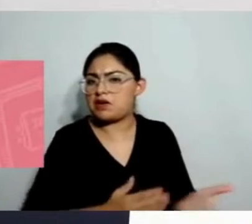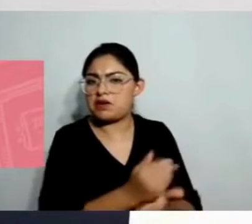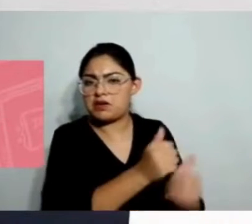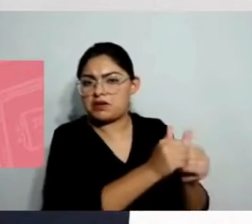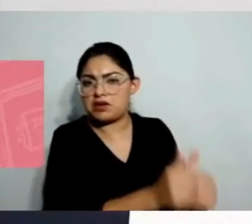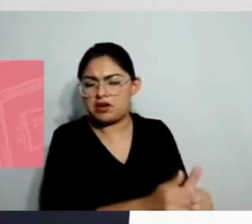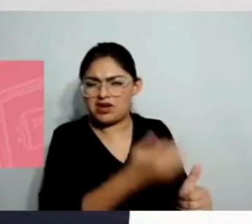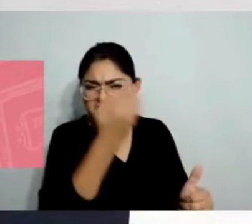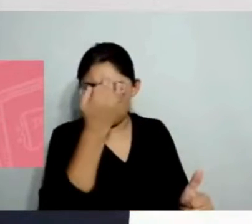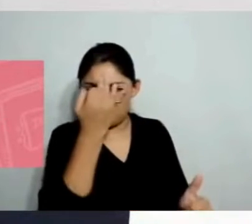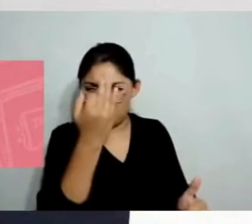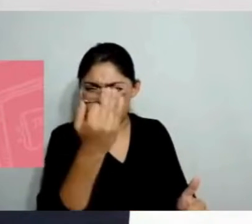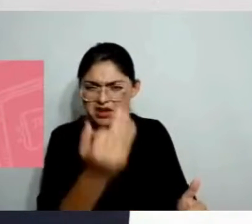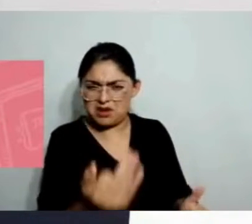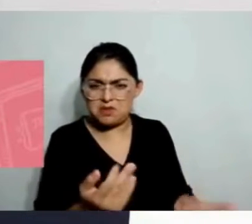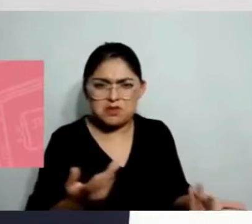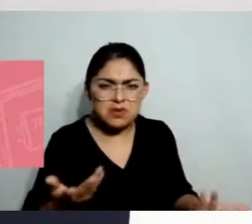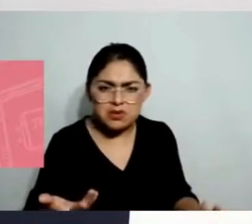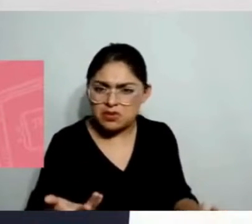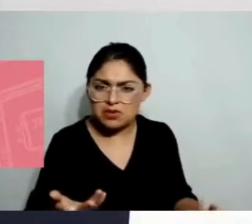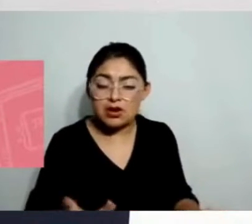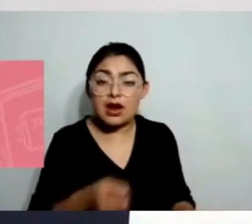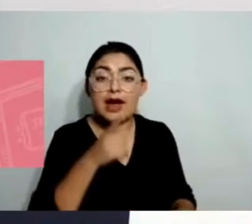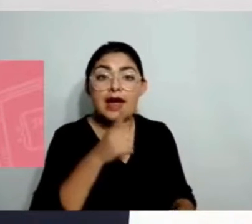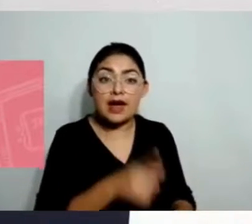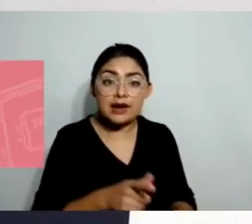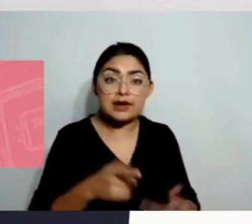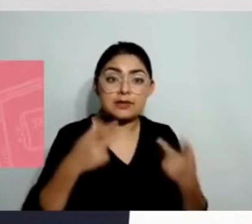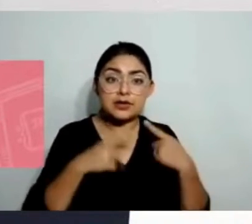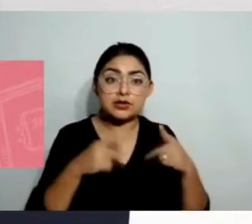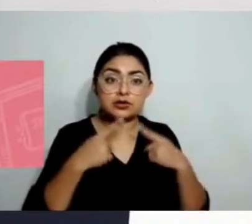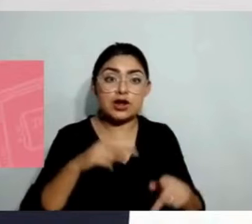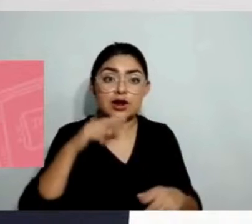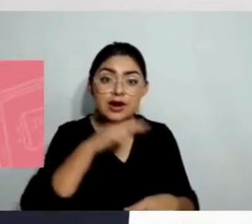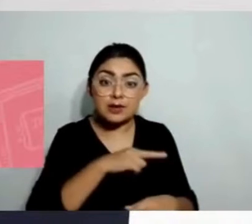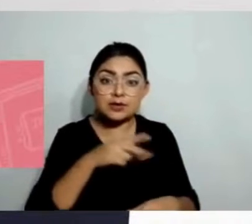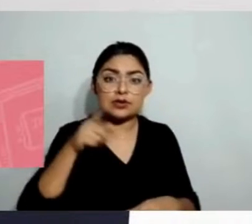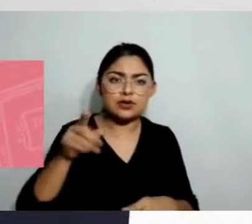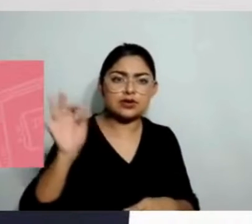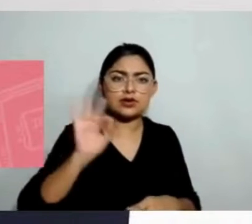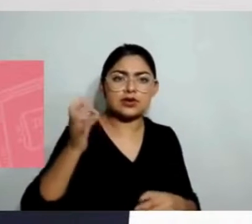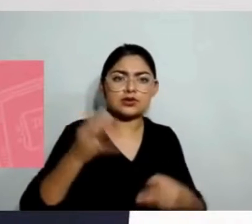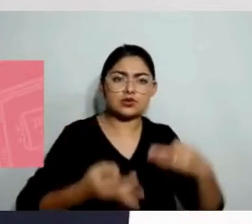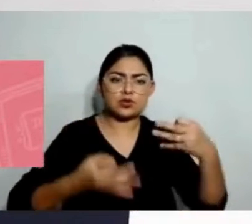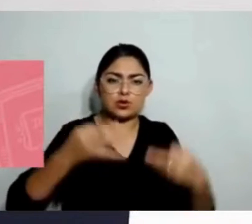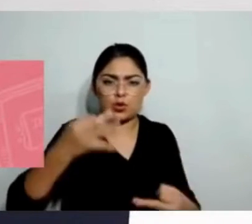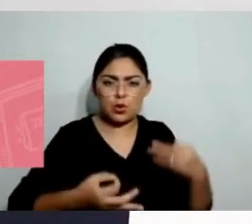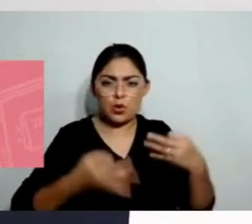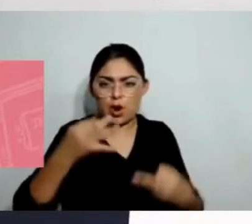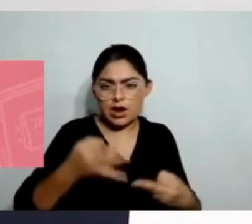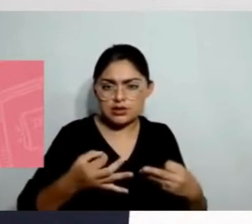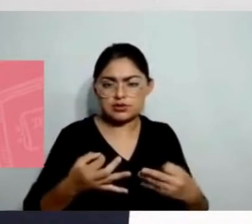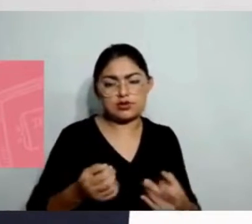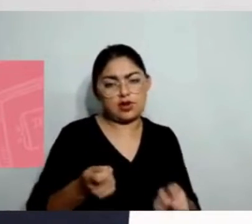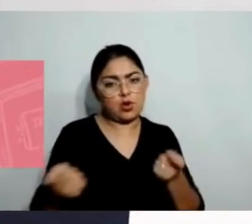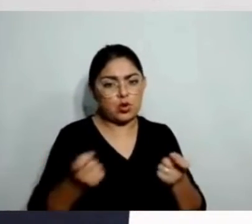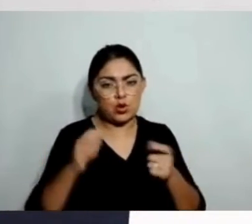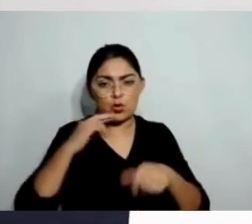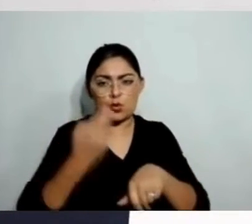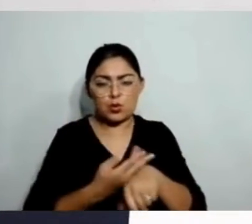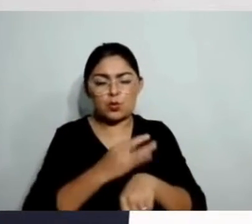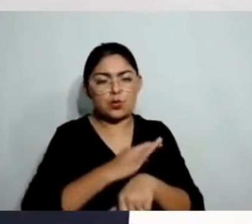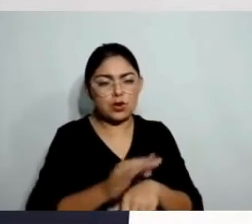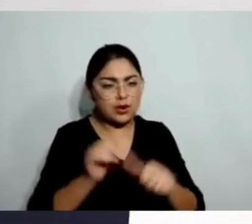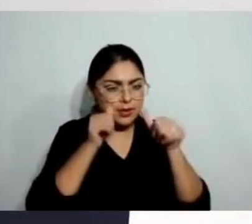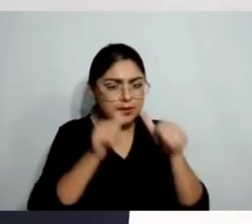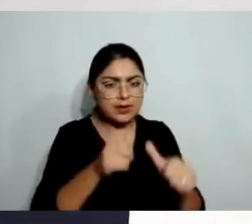tiempo sin que haya la posibilidad de que de manera tan temprana un juez de control pueda funcionar realmente como un garante de los derechos de la persona y atender el